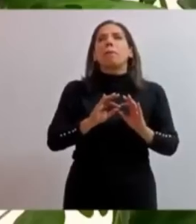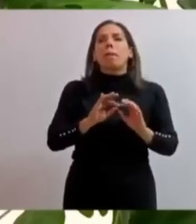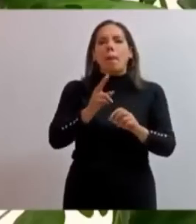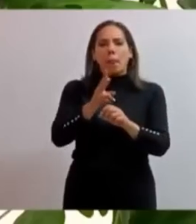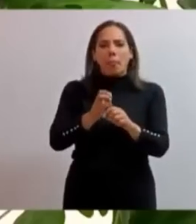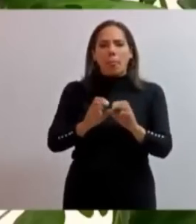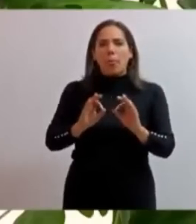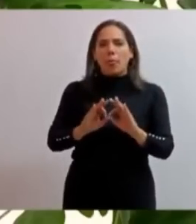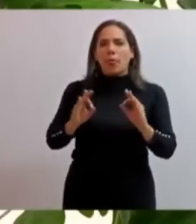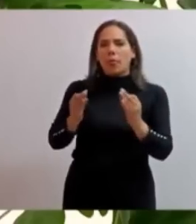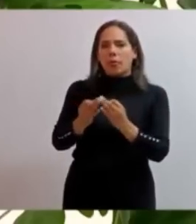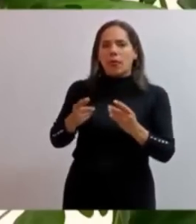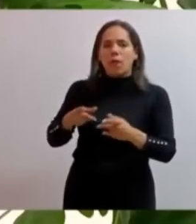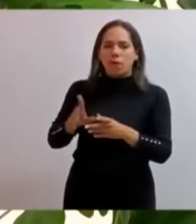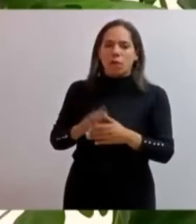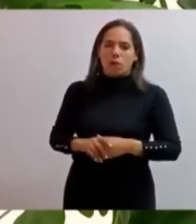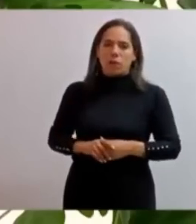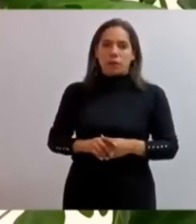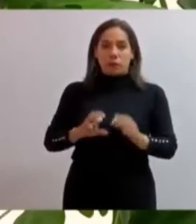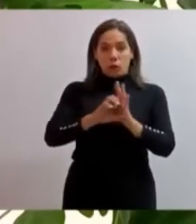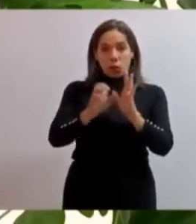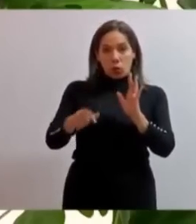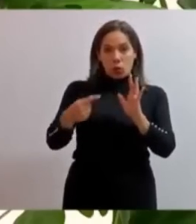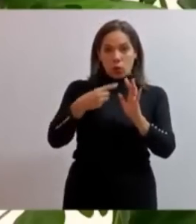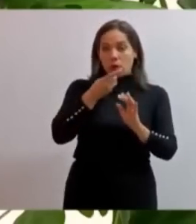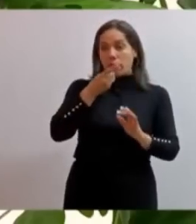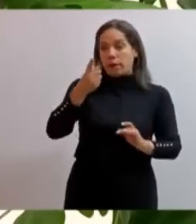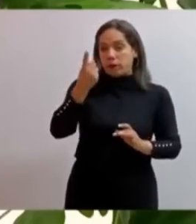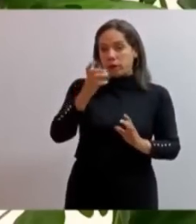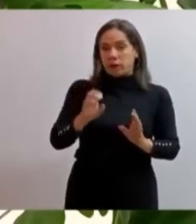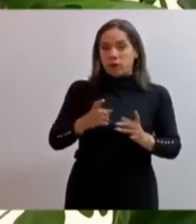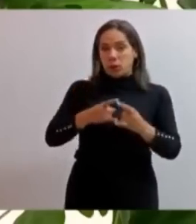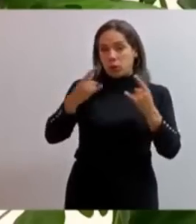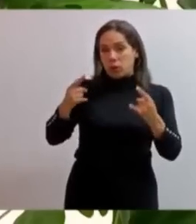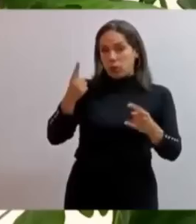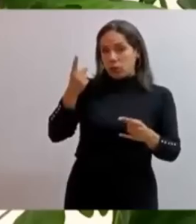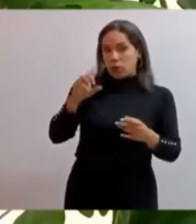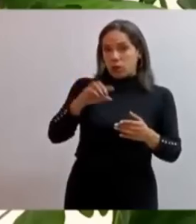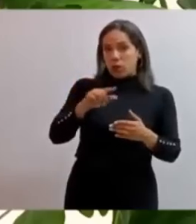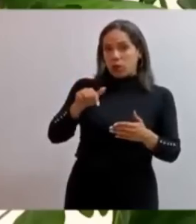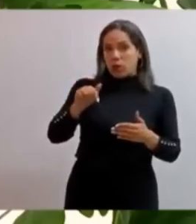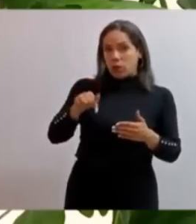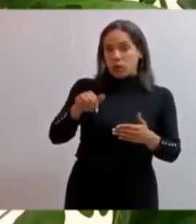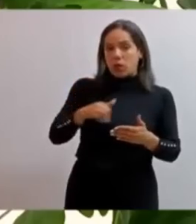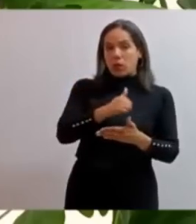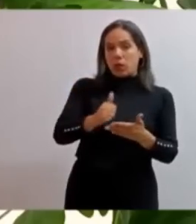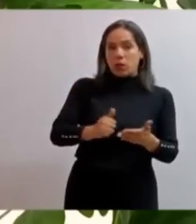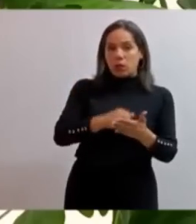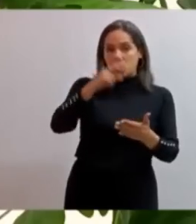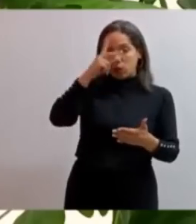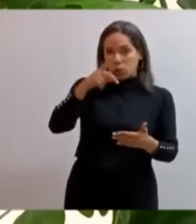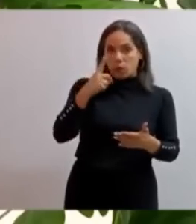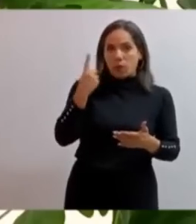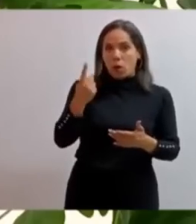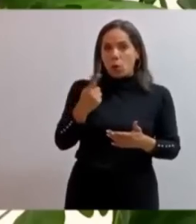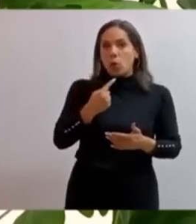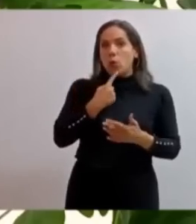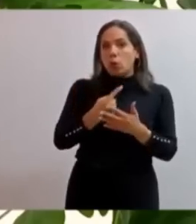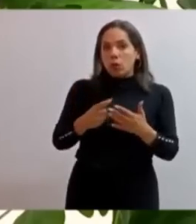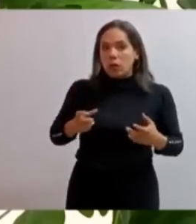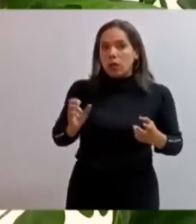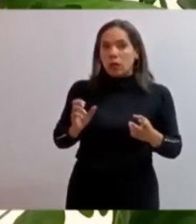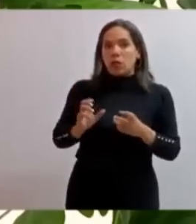niño intentó agredir a otro ahorcándolo, y por supuesto esto impactó a toda la